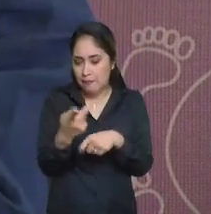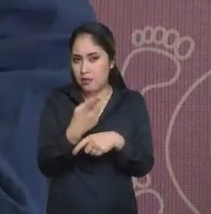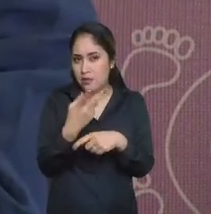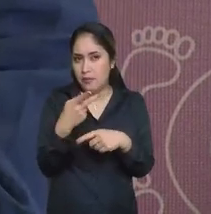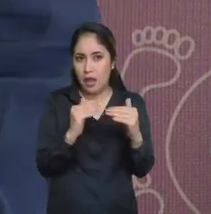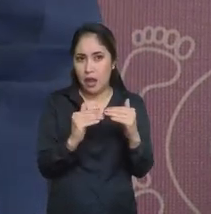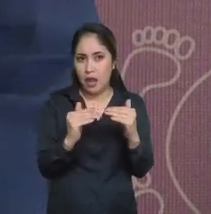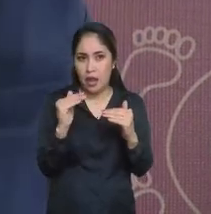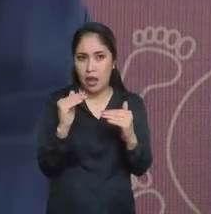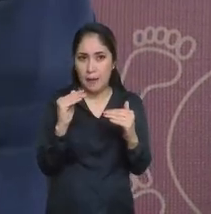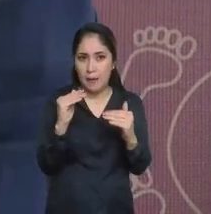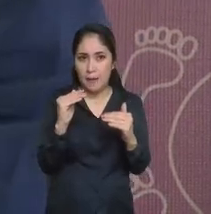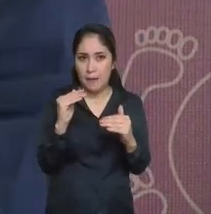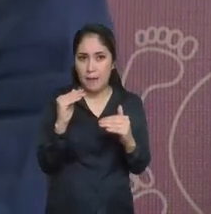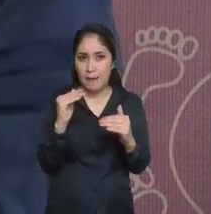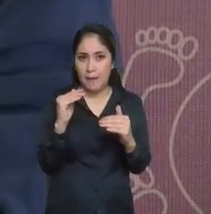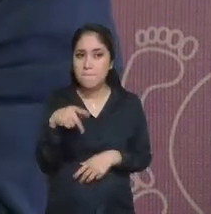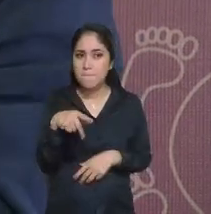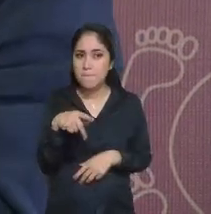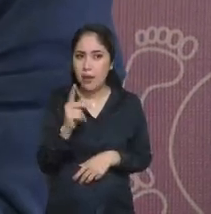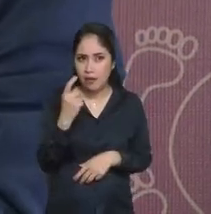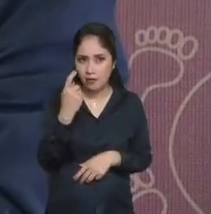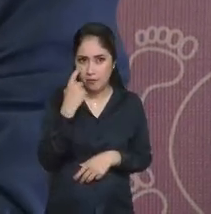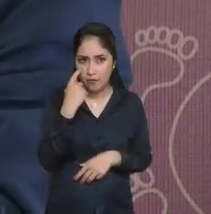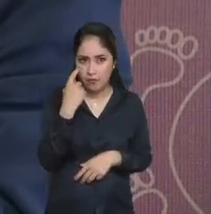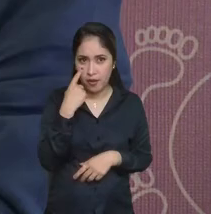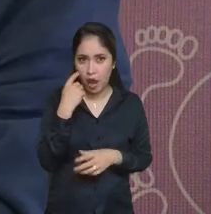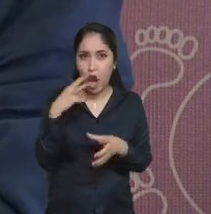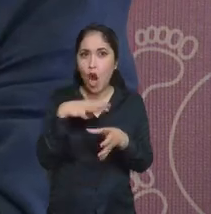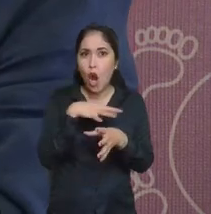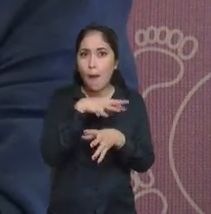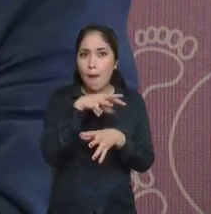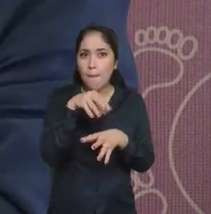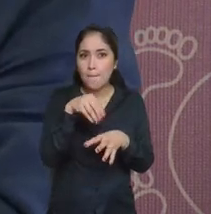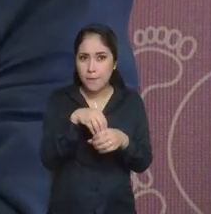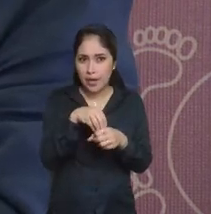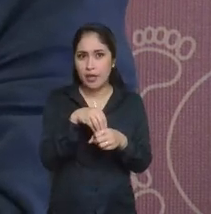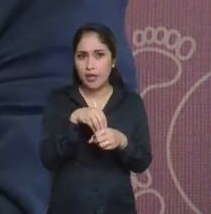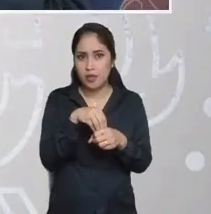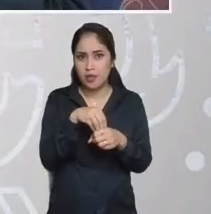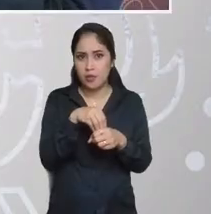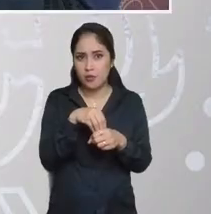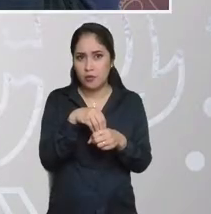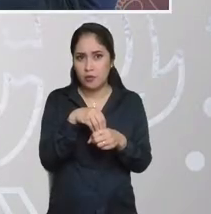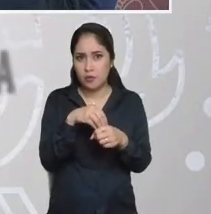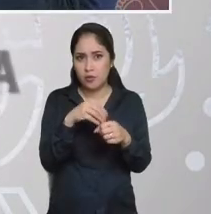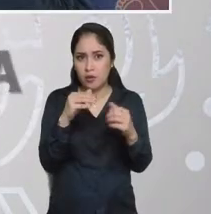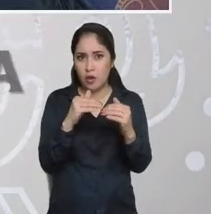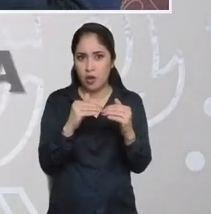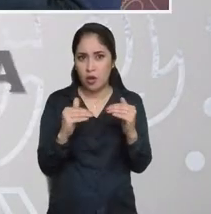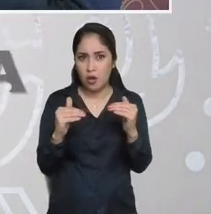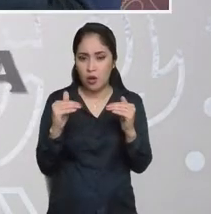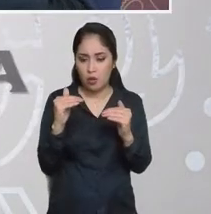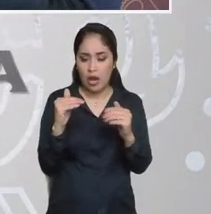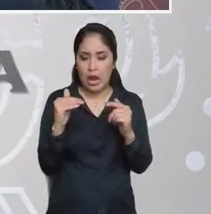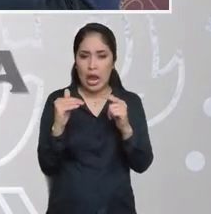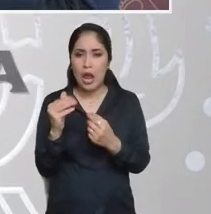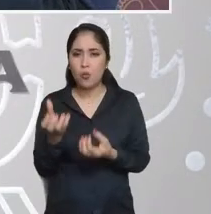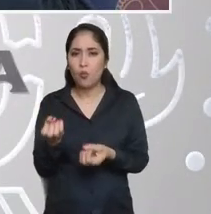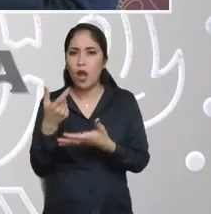brutos, al día de hoy, por ejemplo, tenemos exactamente el mismo número de homicidios dolosos de los que ocurrieron